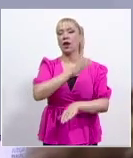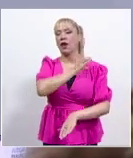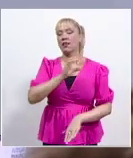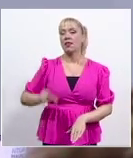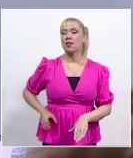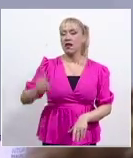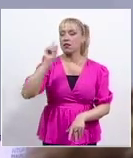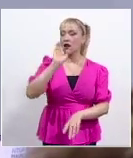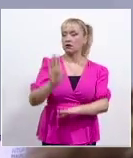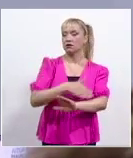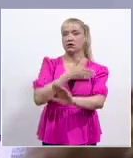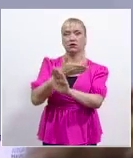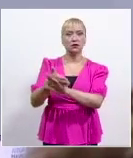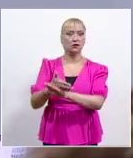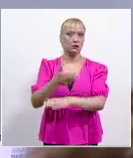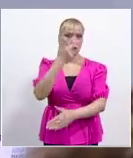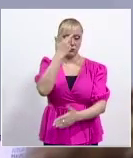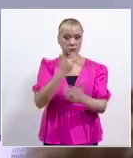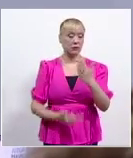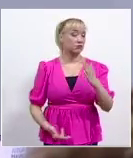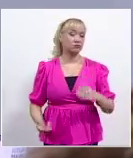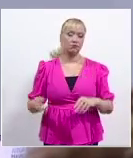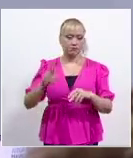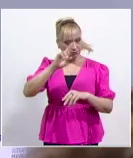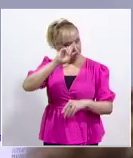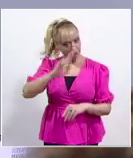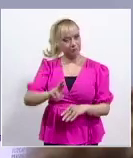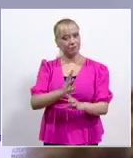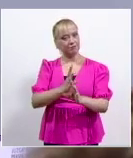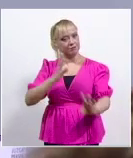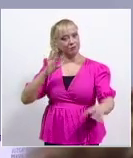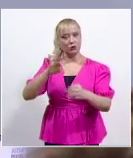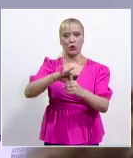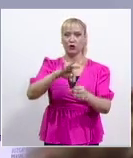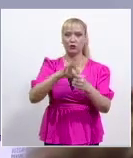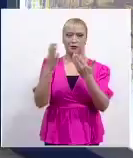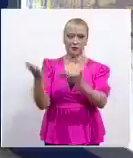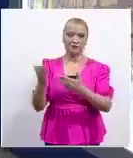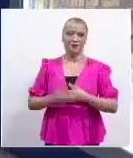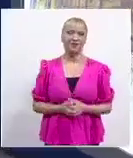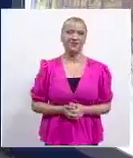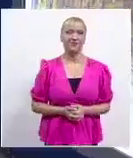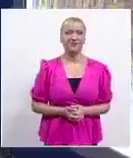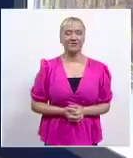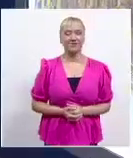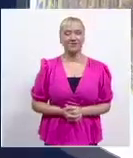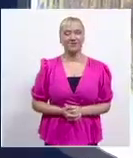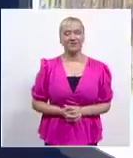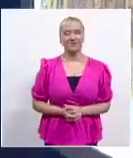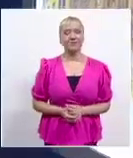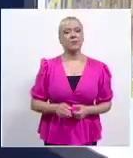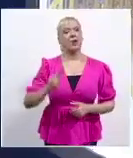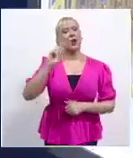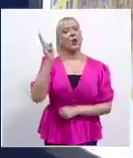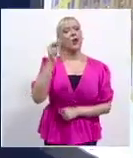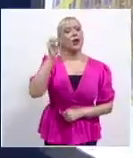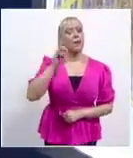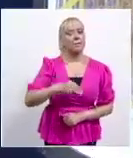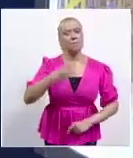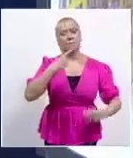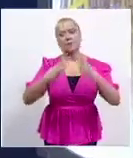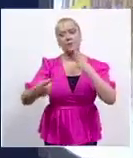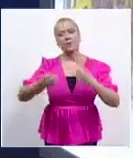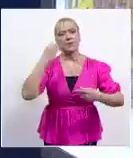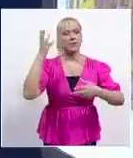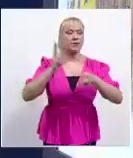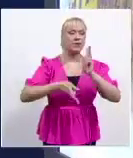candidatas. Para el canal del Poder Judicial de la Federación, Marta Rodríguez. En la UNAM se abordaron algunos